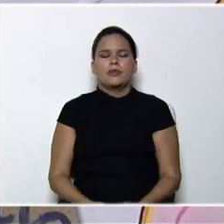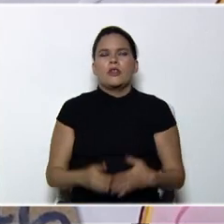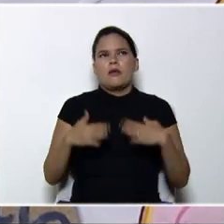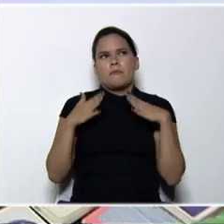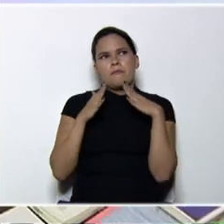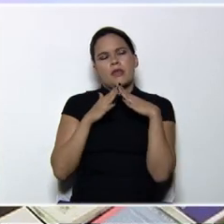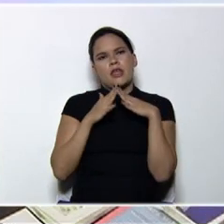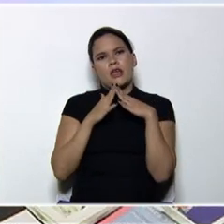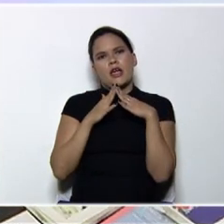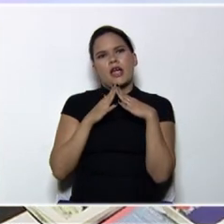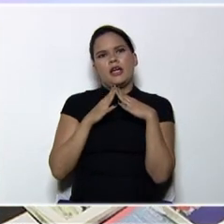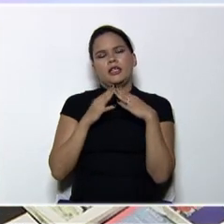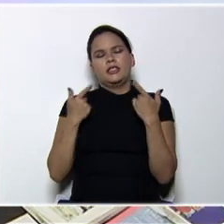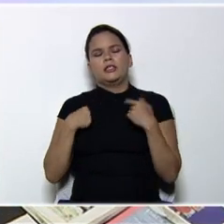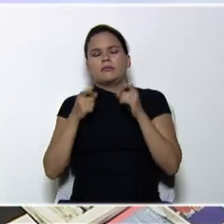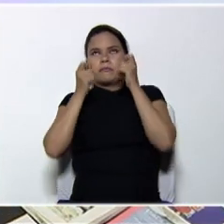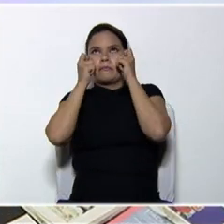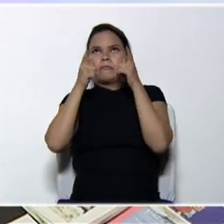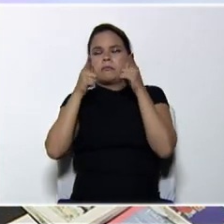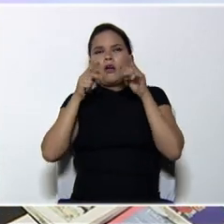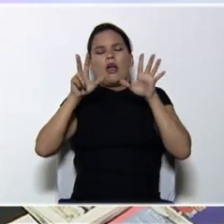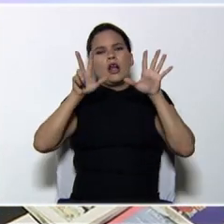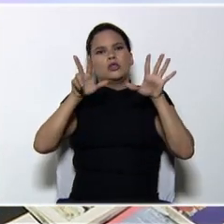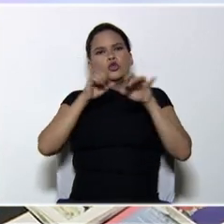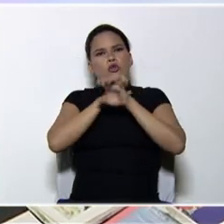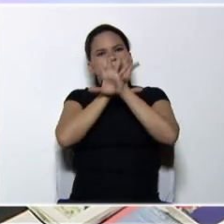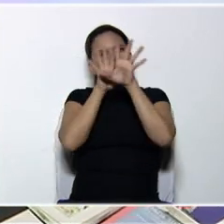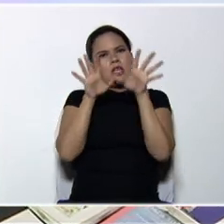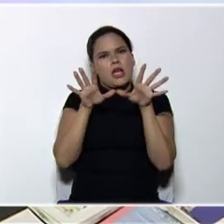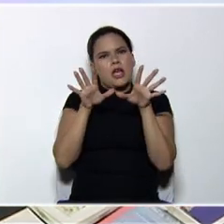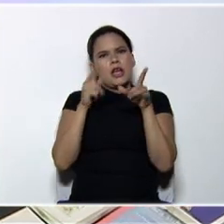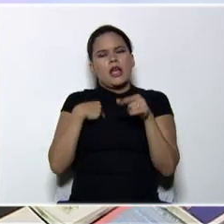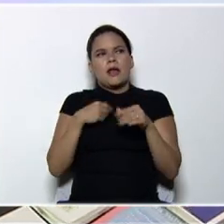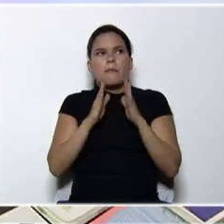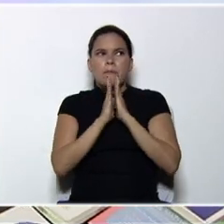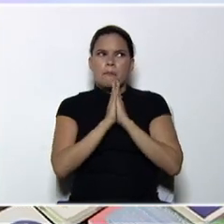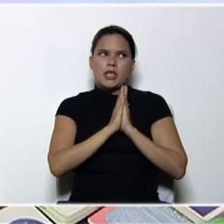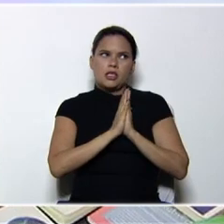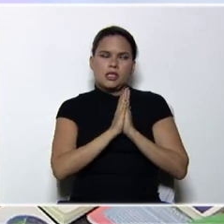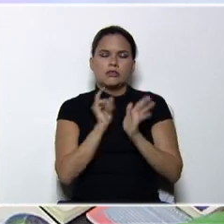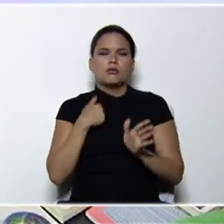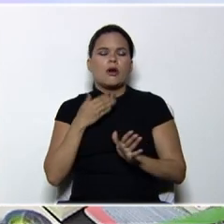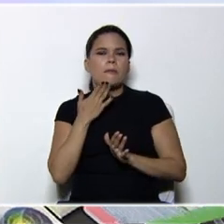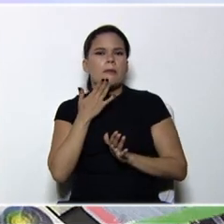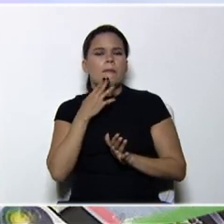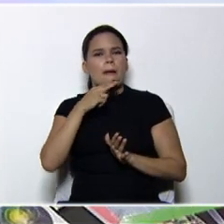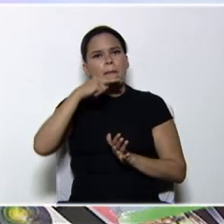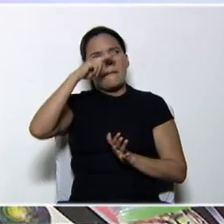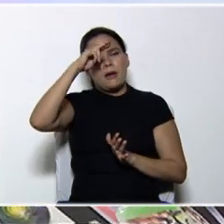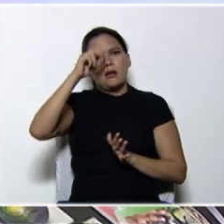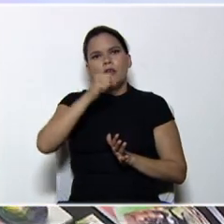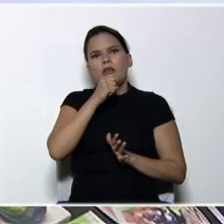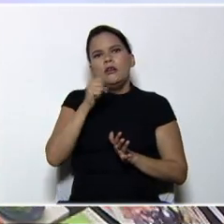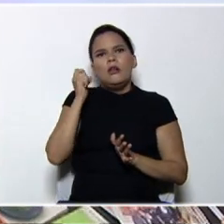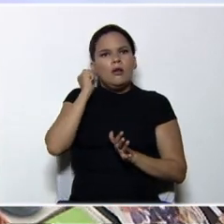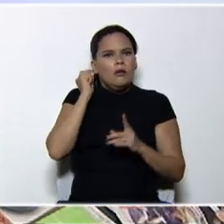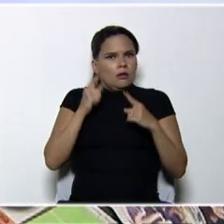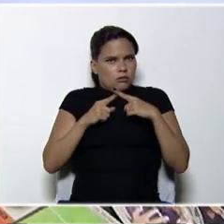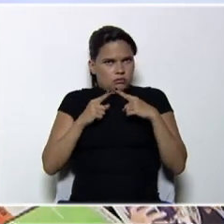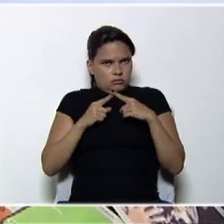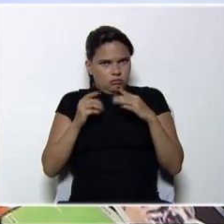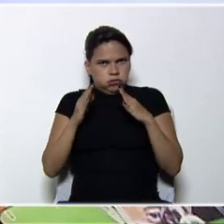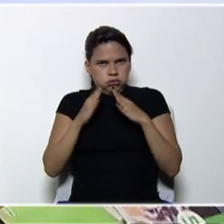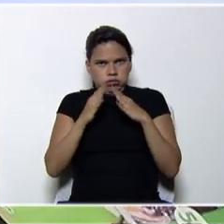casa me paro a las 8 de la mañana y le pido la bendición a mamá, papá, abuelo, tía que esté en la casa,